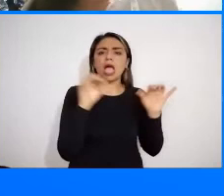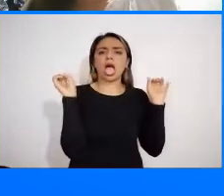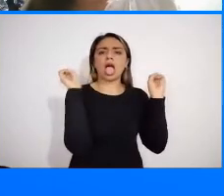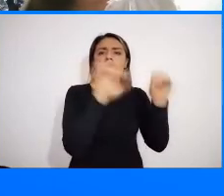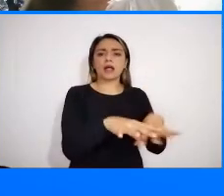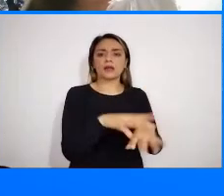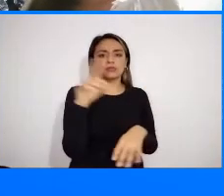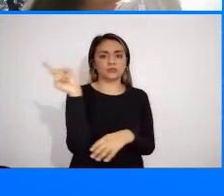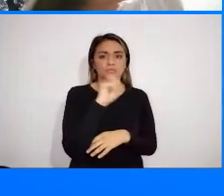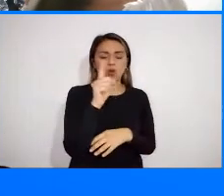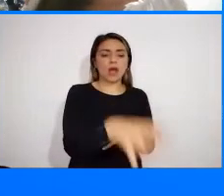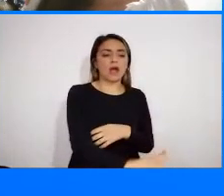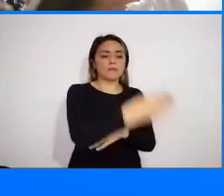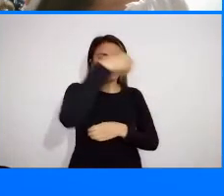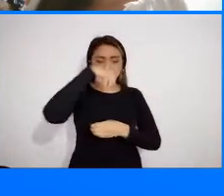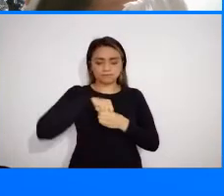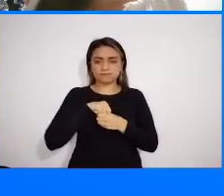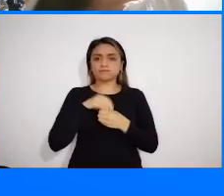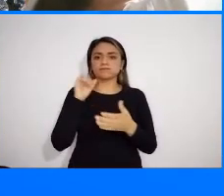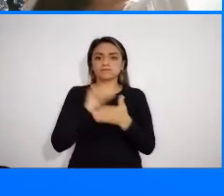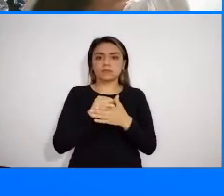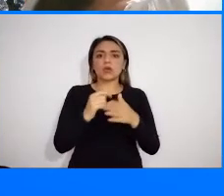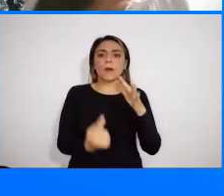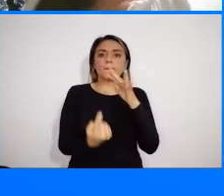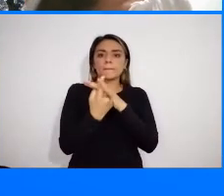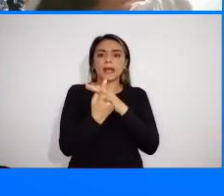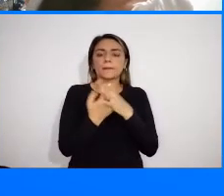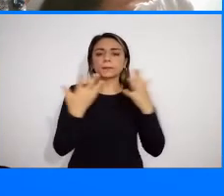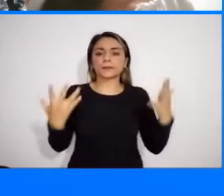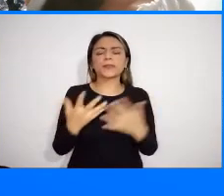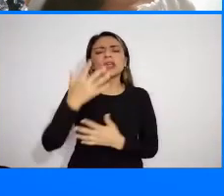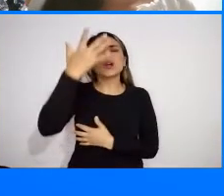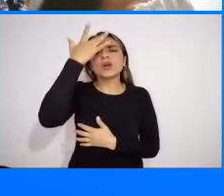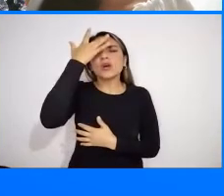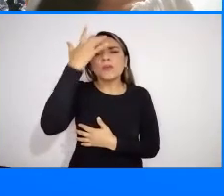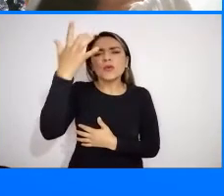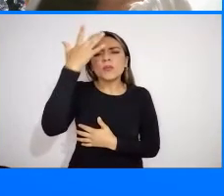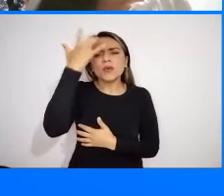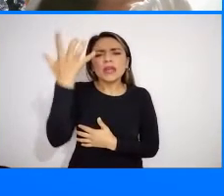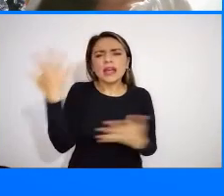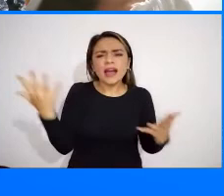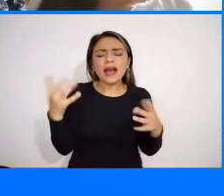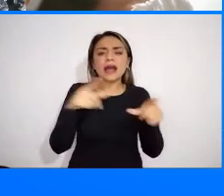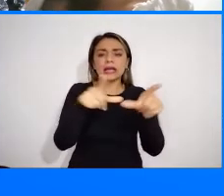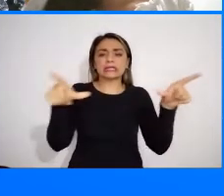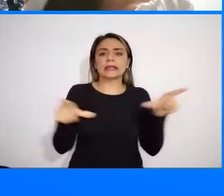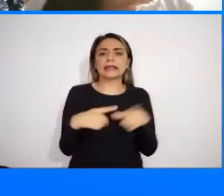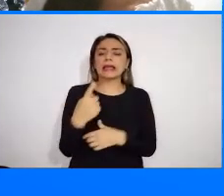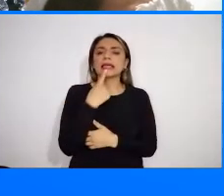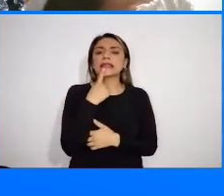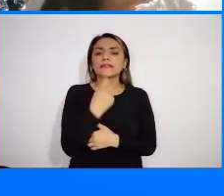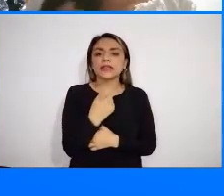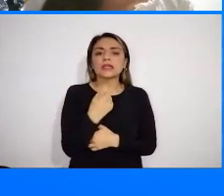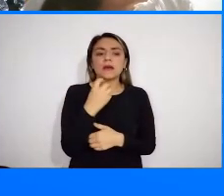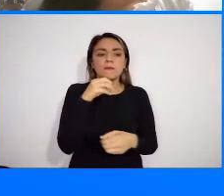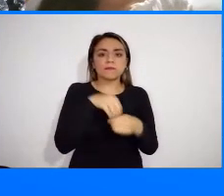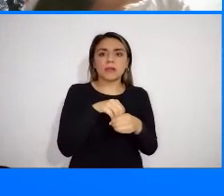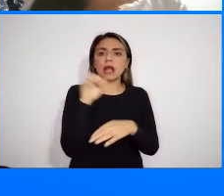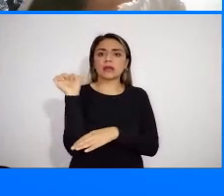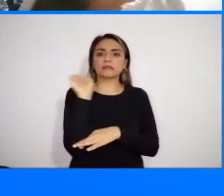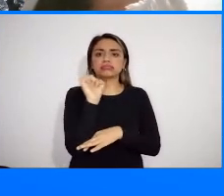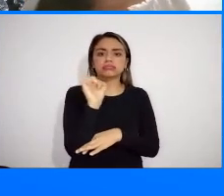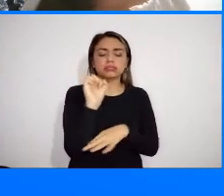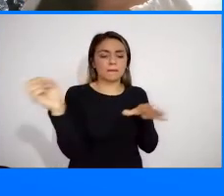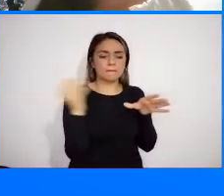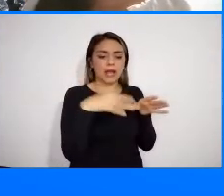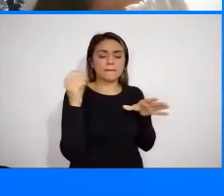los devolvamos a nuestro sitio de origen. ¿Por qué? Porque en estas zonas difícilmente va a entrar el carro a llevarse